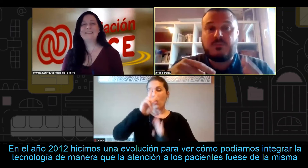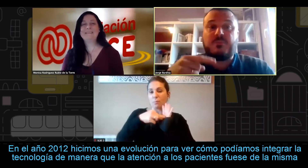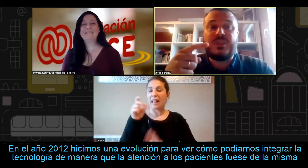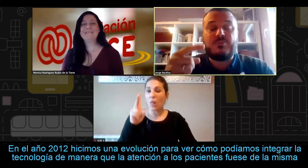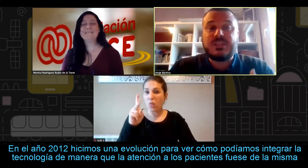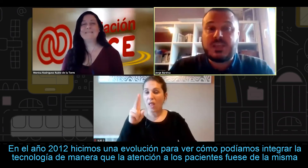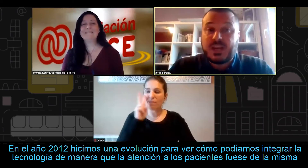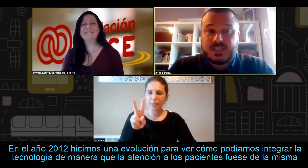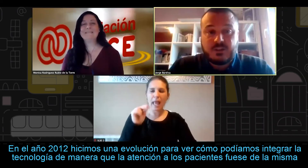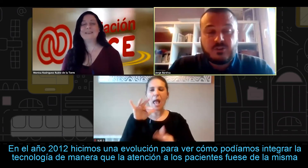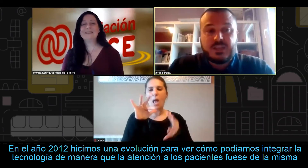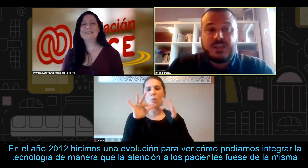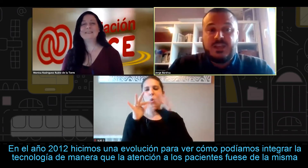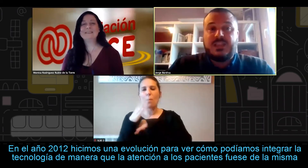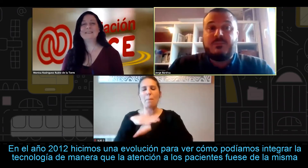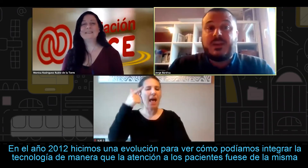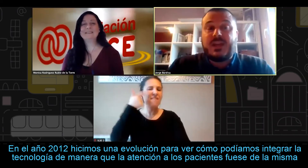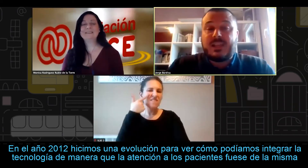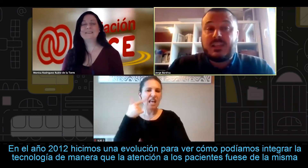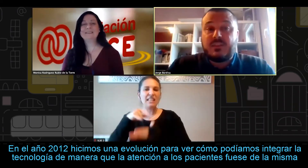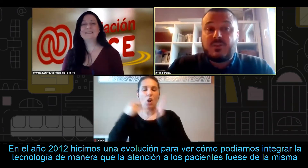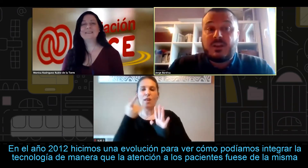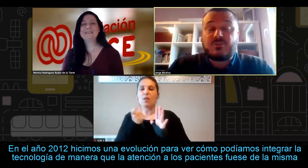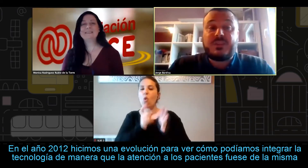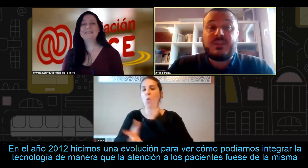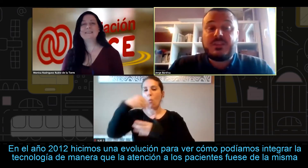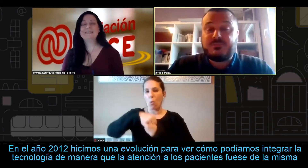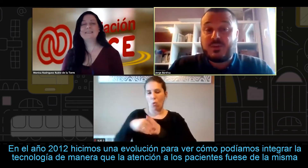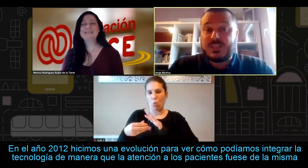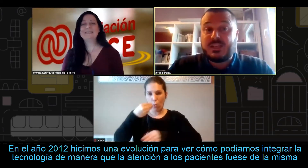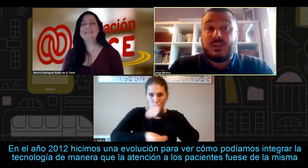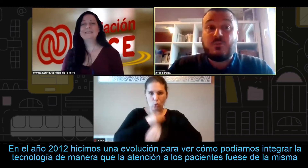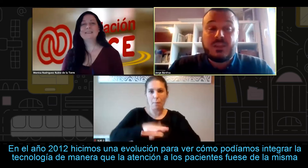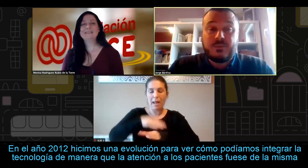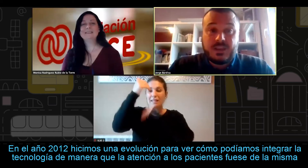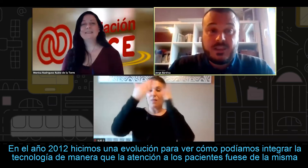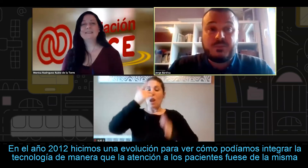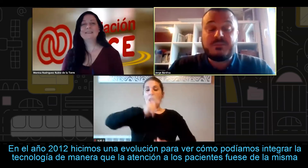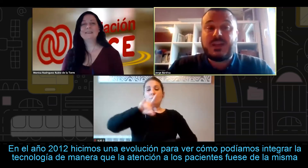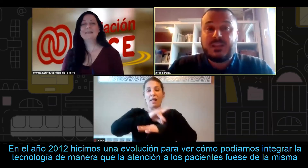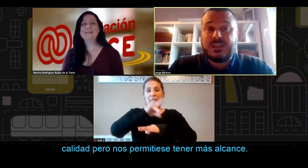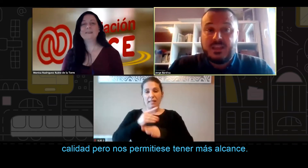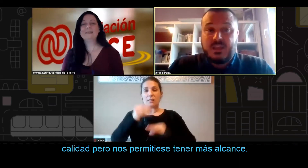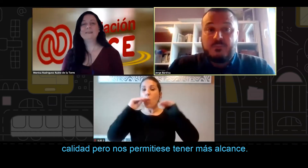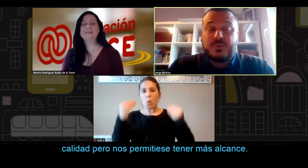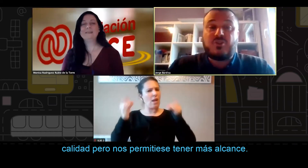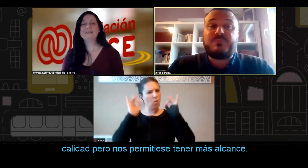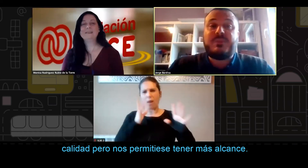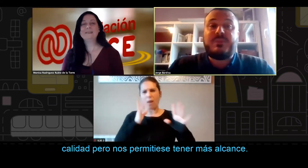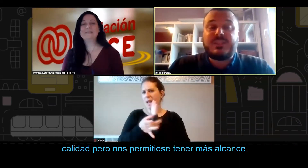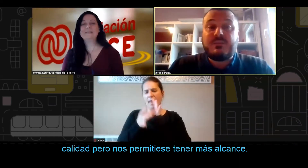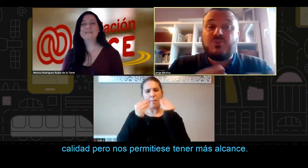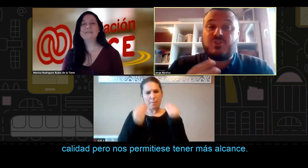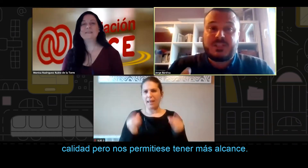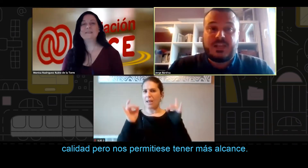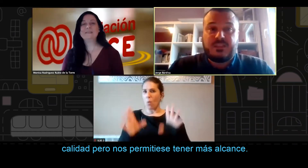cómo podíamos integrar la tecnología de manera que la atención a los pacientes fuese igual de buena, de la misma calidad, pero nos permitiese